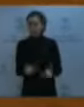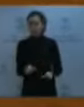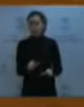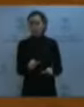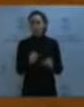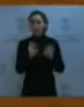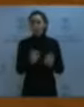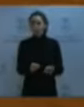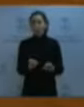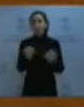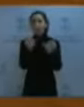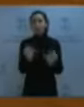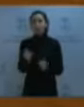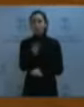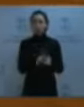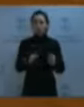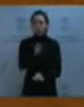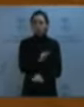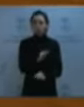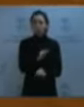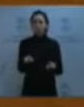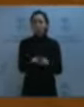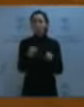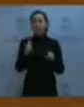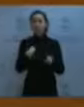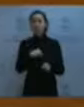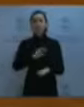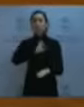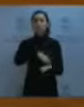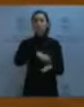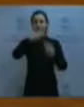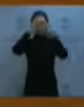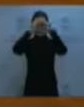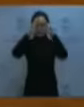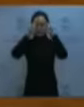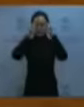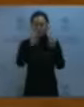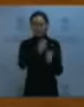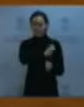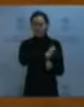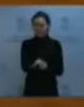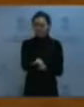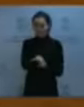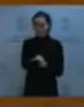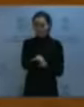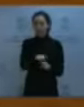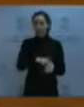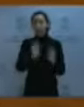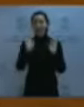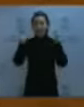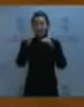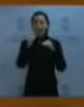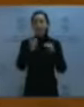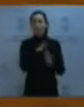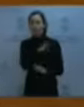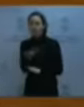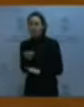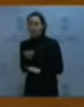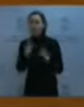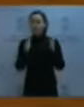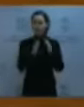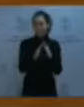modelo. A lo mejor no hay que ir a un modelo tan hospitalocéntrico, y hay que descentralizarlo, y hay que pensar en la atención hospitalaria a domicilio, y hay que